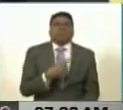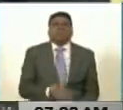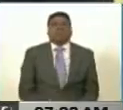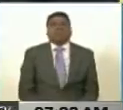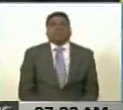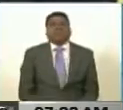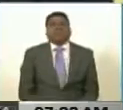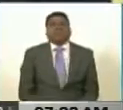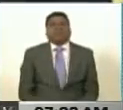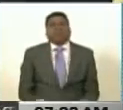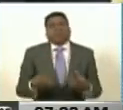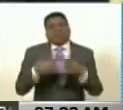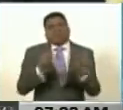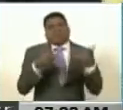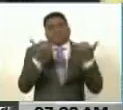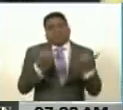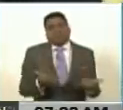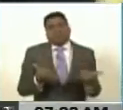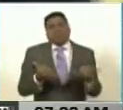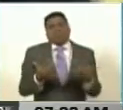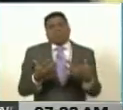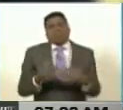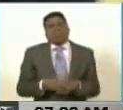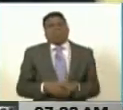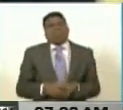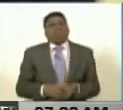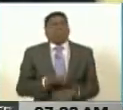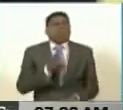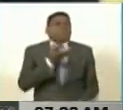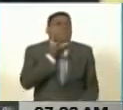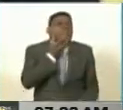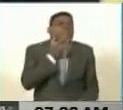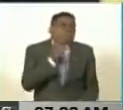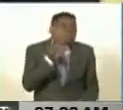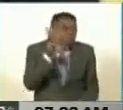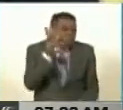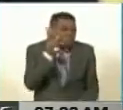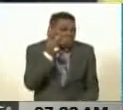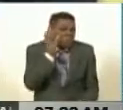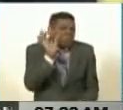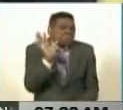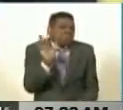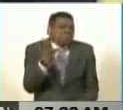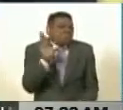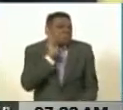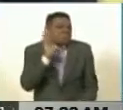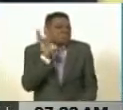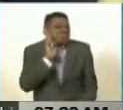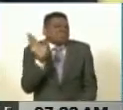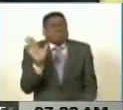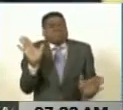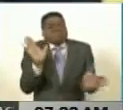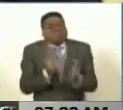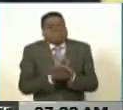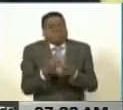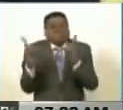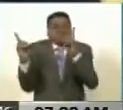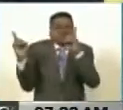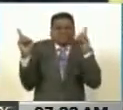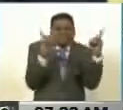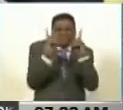que pudiera sonar extemporánea, que pudiera sonar incluso ruidosa, el diálogo,